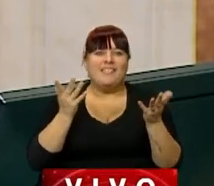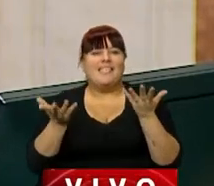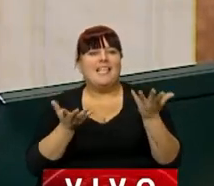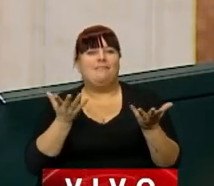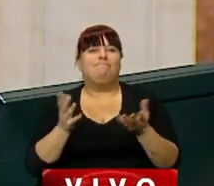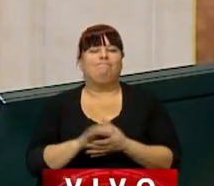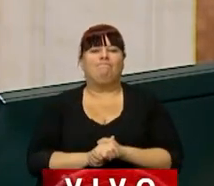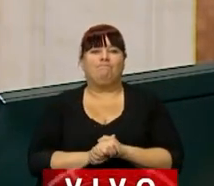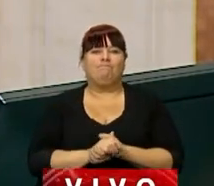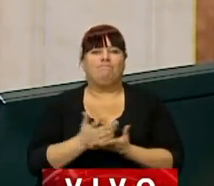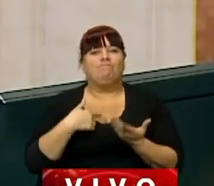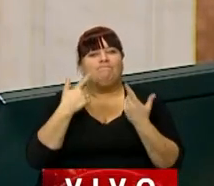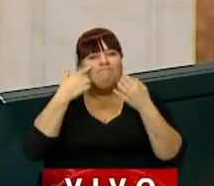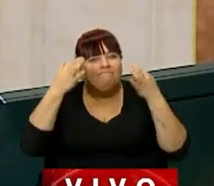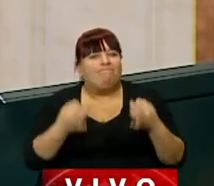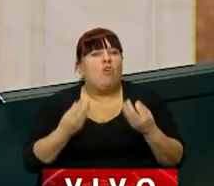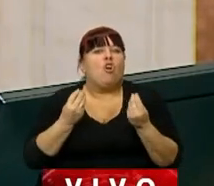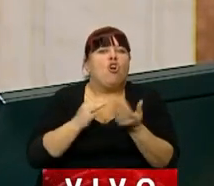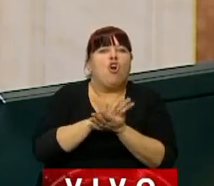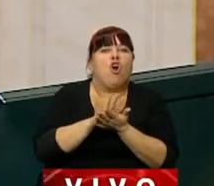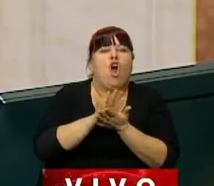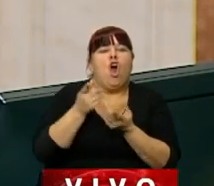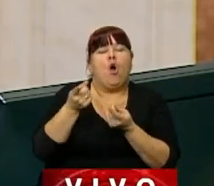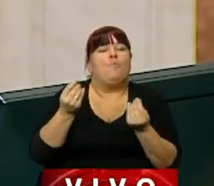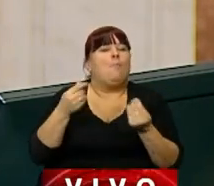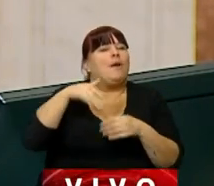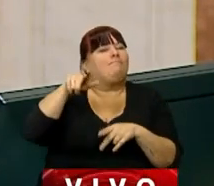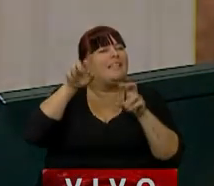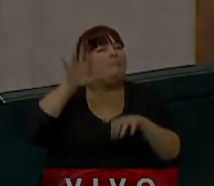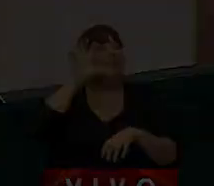digamos, ver exactamente cómo le puede dar tratamiento, porque es más de provincia.